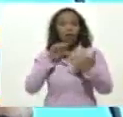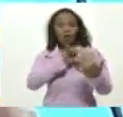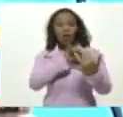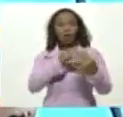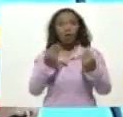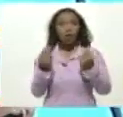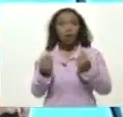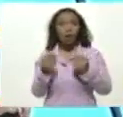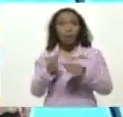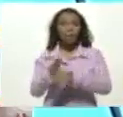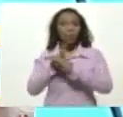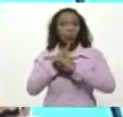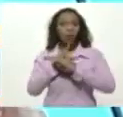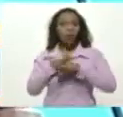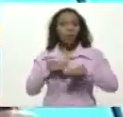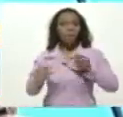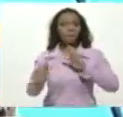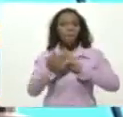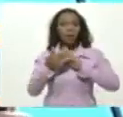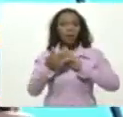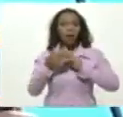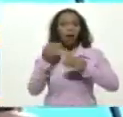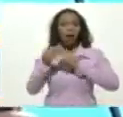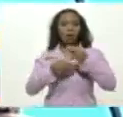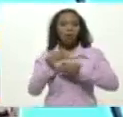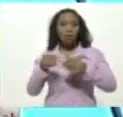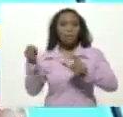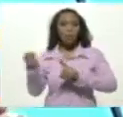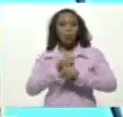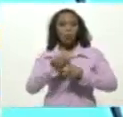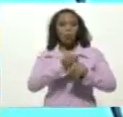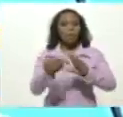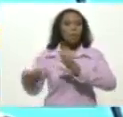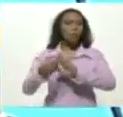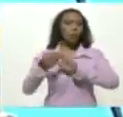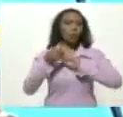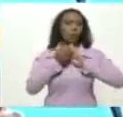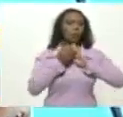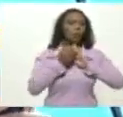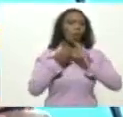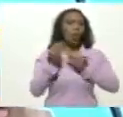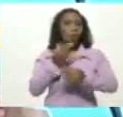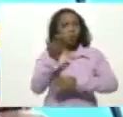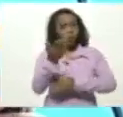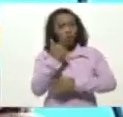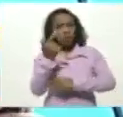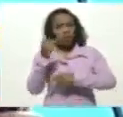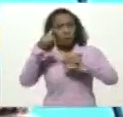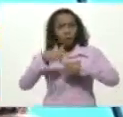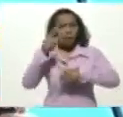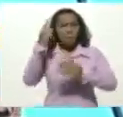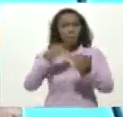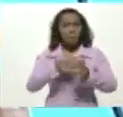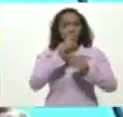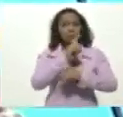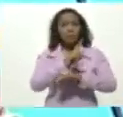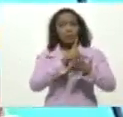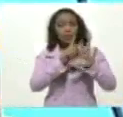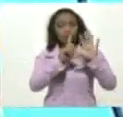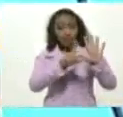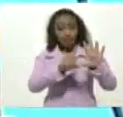económica y el bloqueo imperialista, han sido atacadas y afectadas. Como usted dice, hoy tenemos